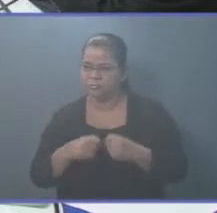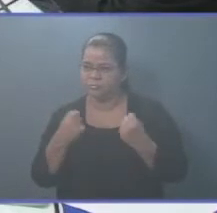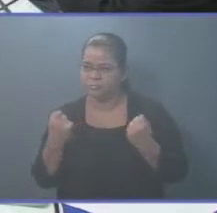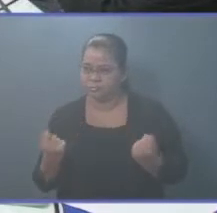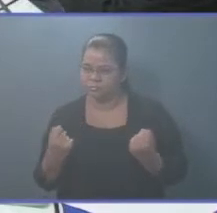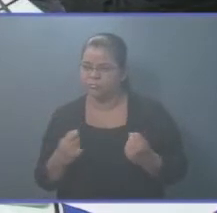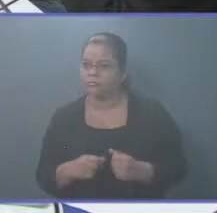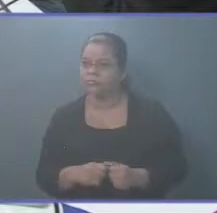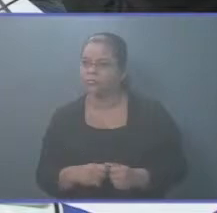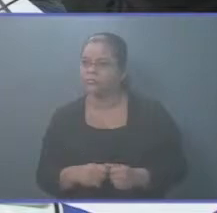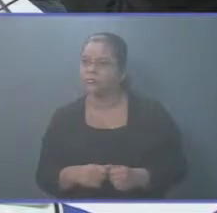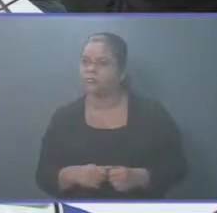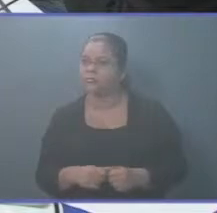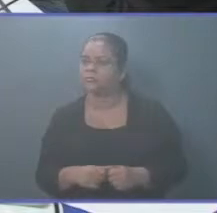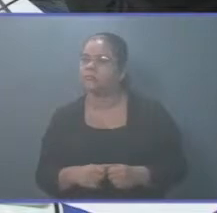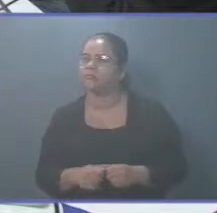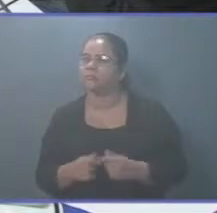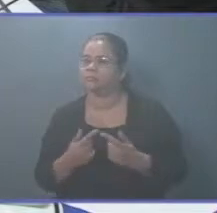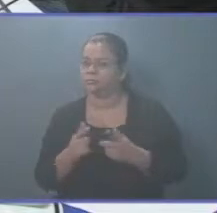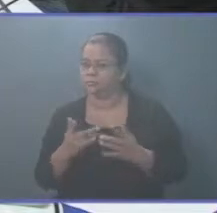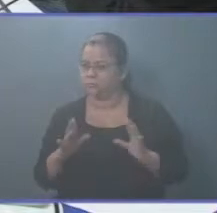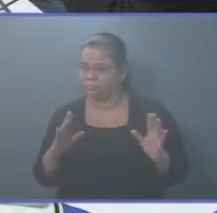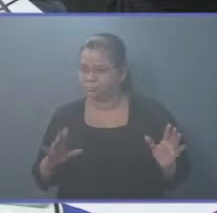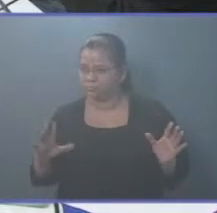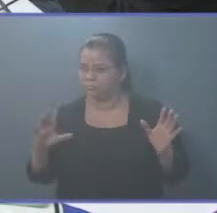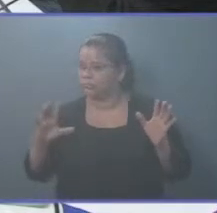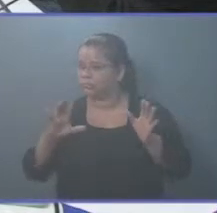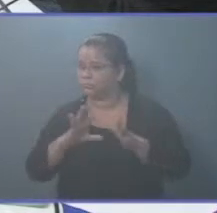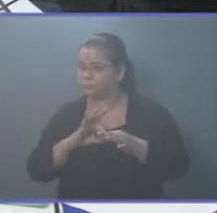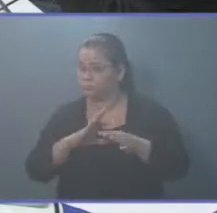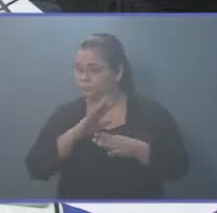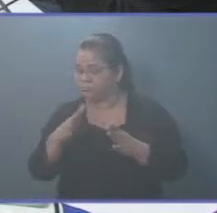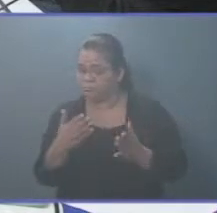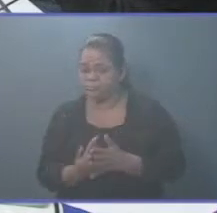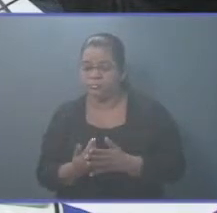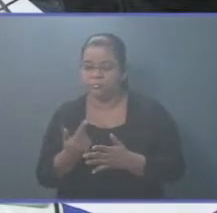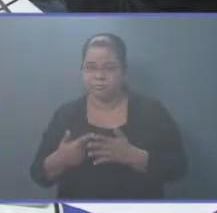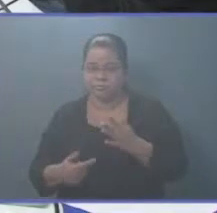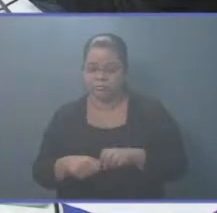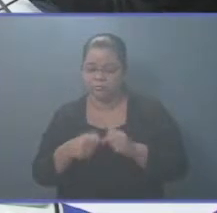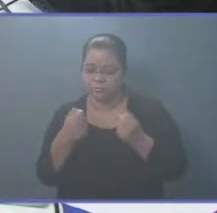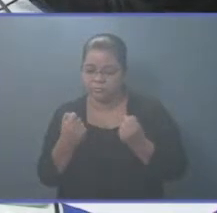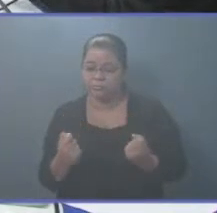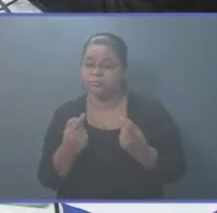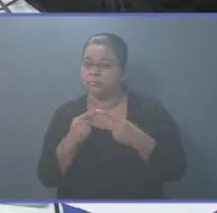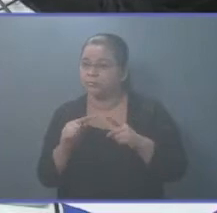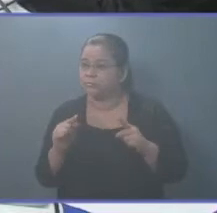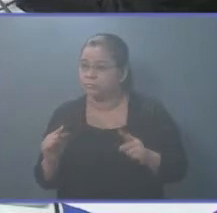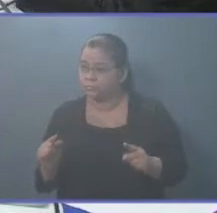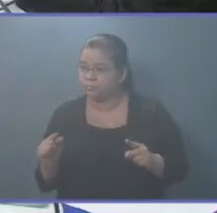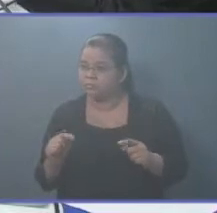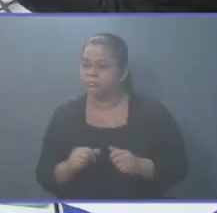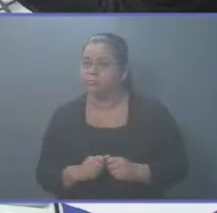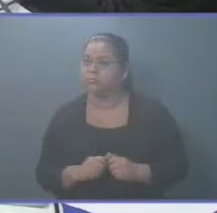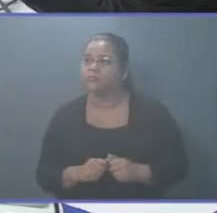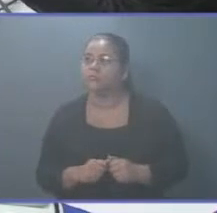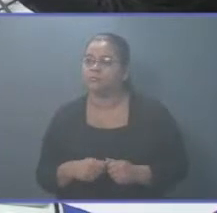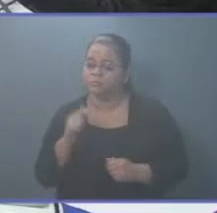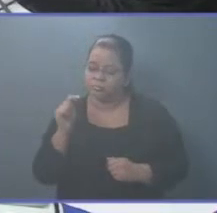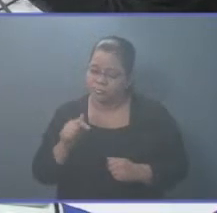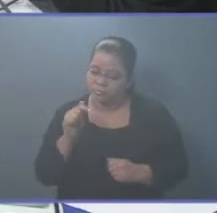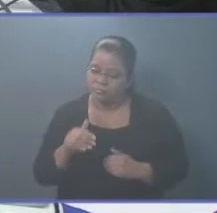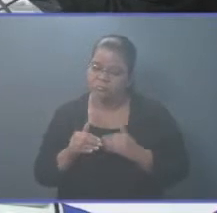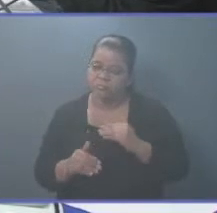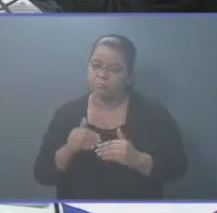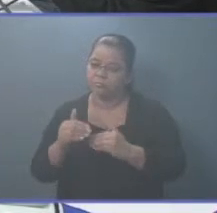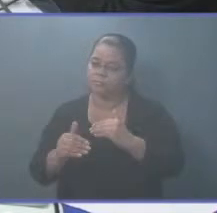incautar también objetos relacionados con la comisión del delito o utilizados. Y este procedimiento